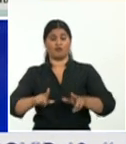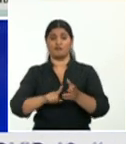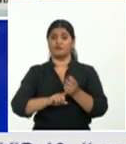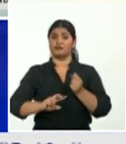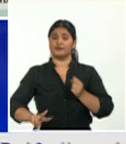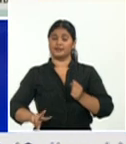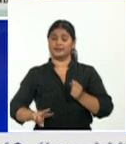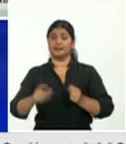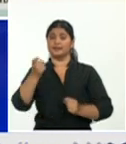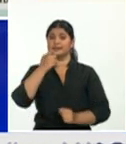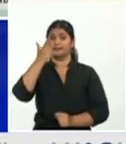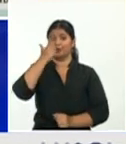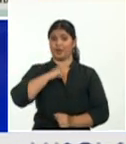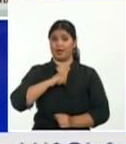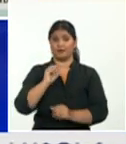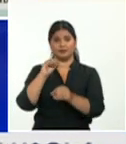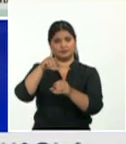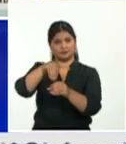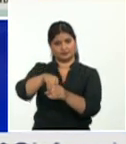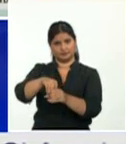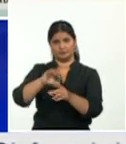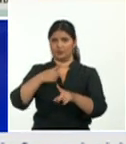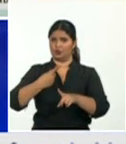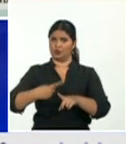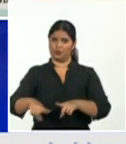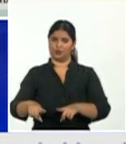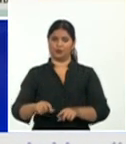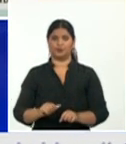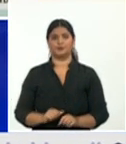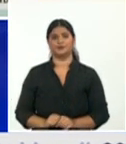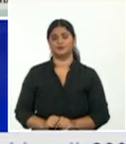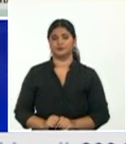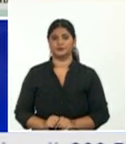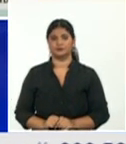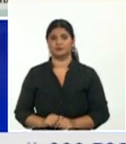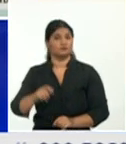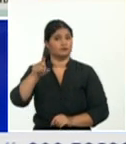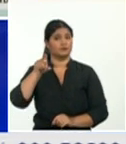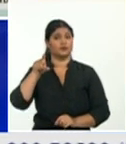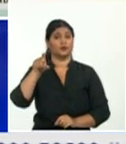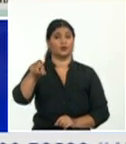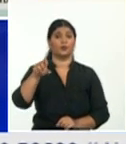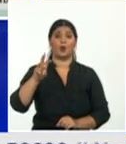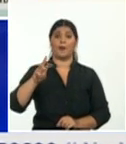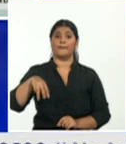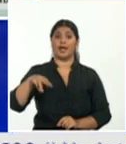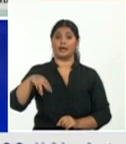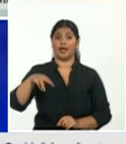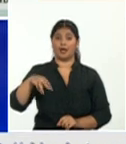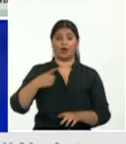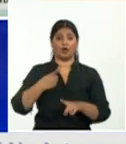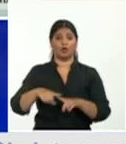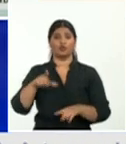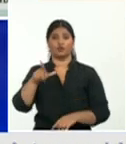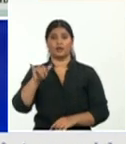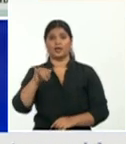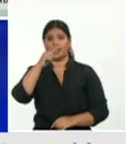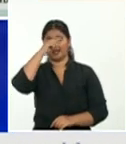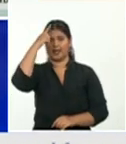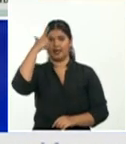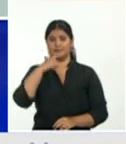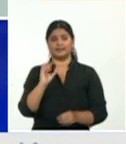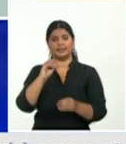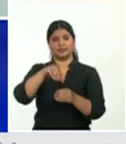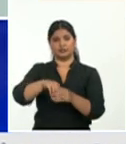Ciego, también se incorpora. Finalmente, Marianao y La Lisa. El número de eventos